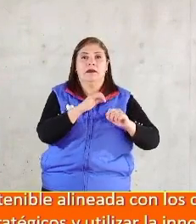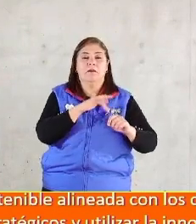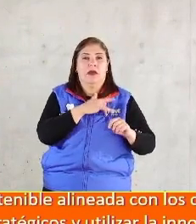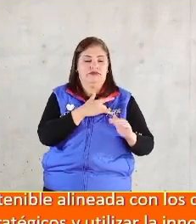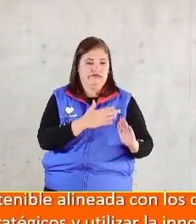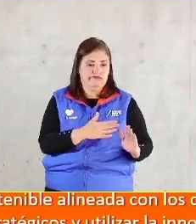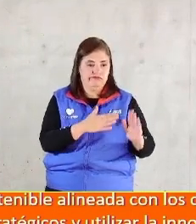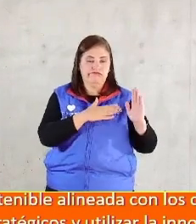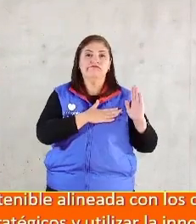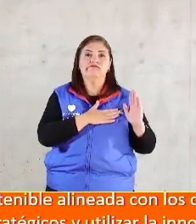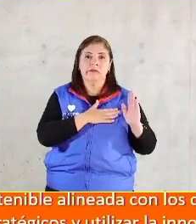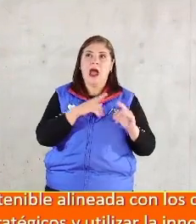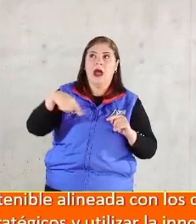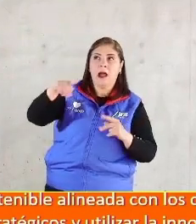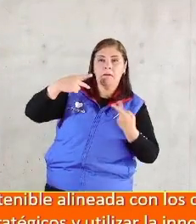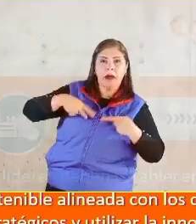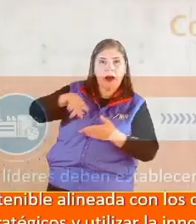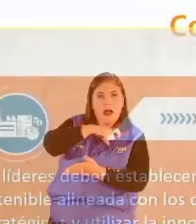consumidores.